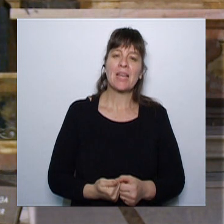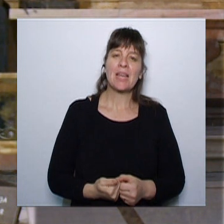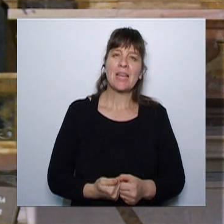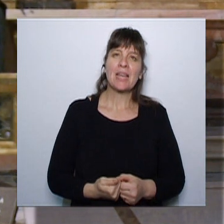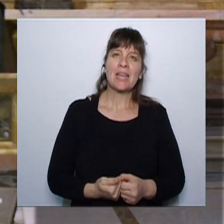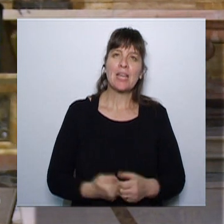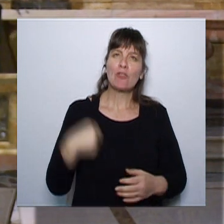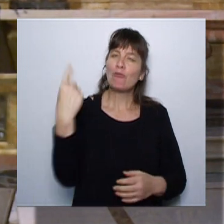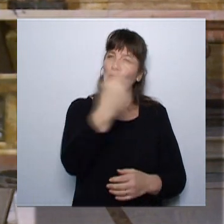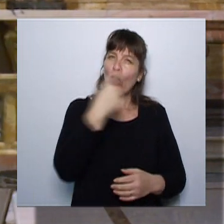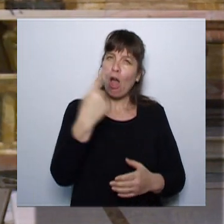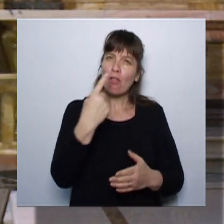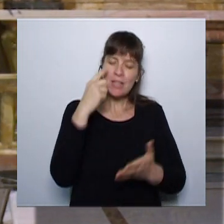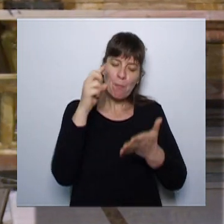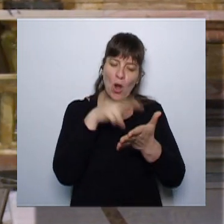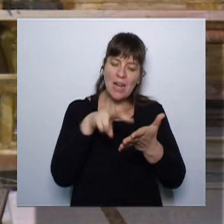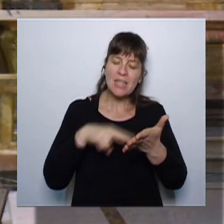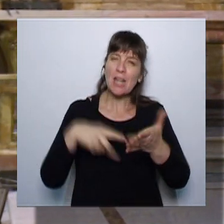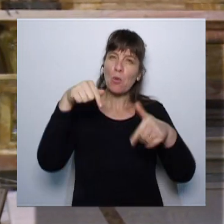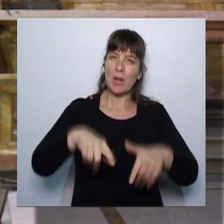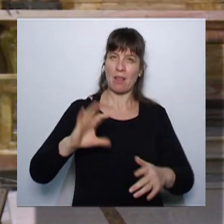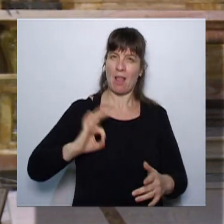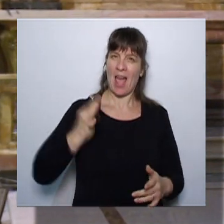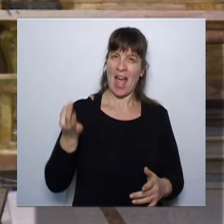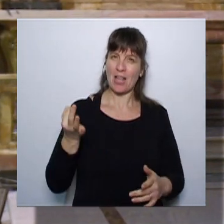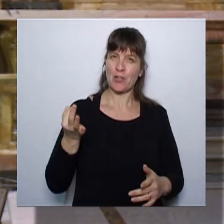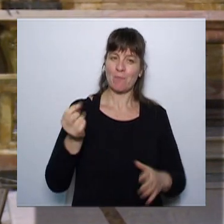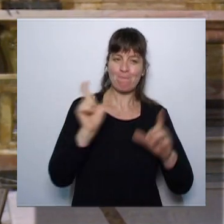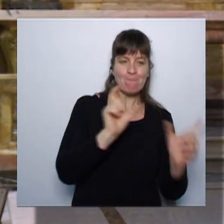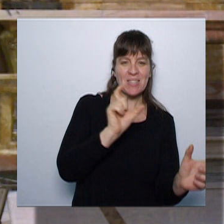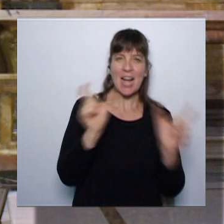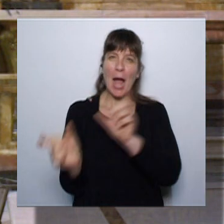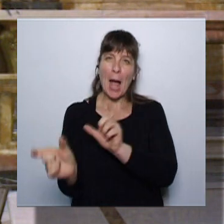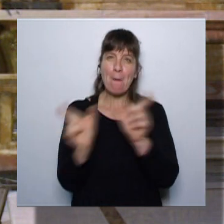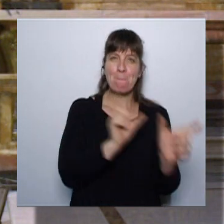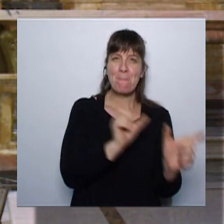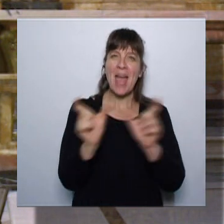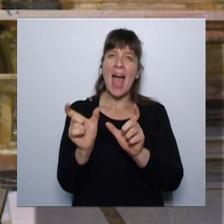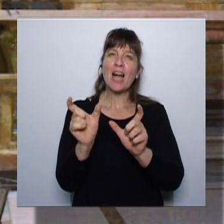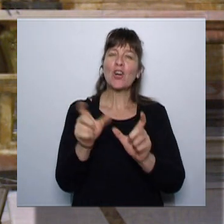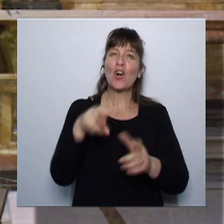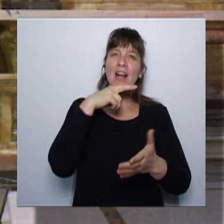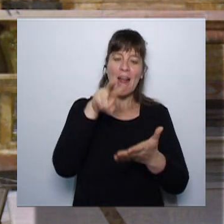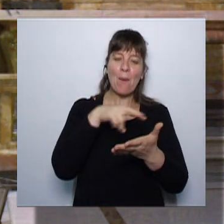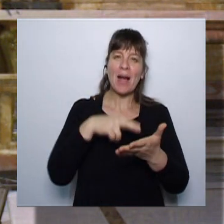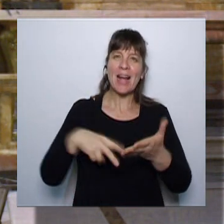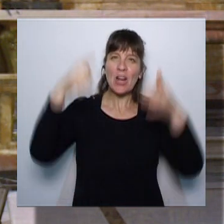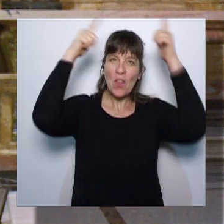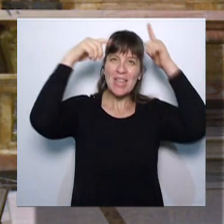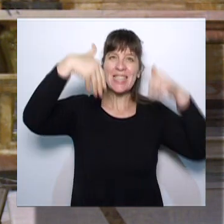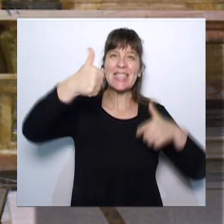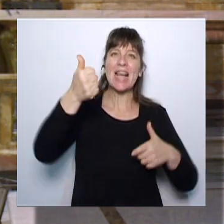estamos llevando adelante en este año se intercala con el evangelio de san marcos